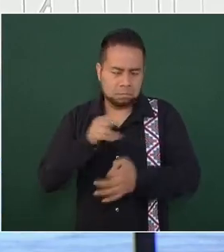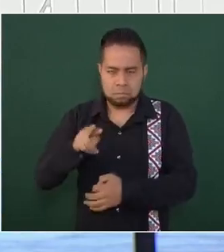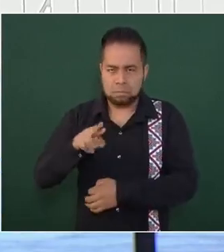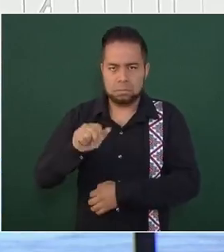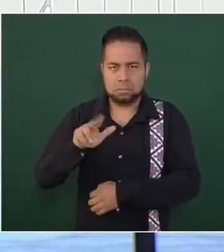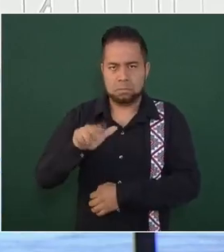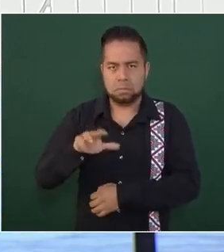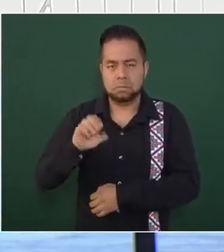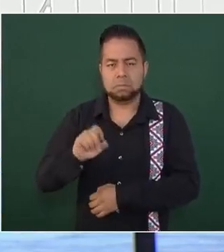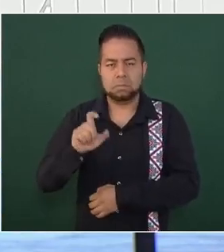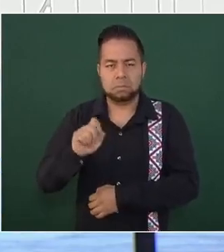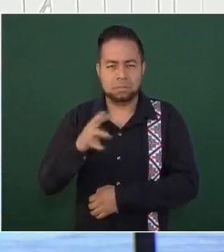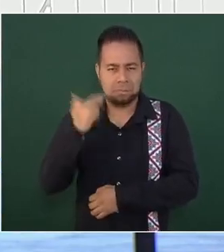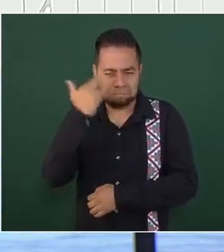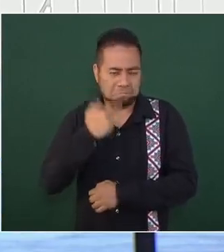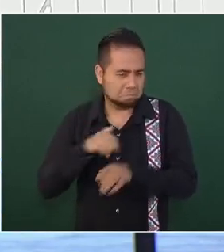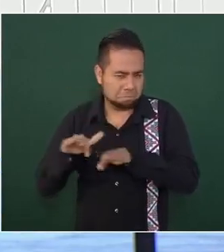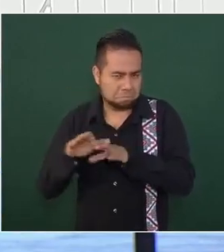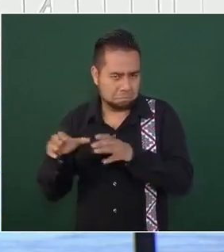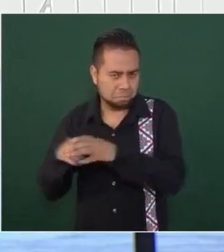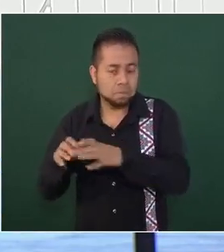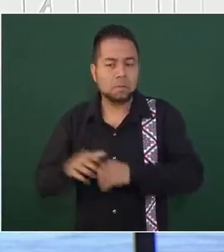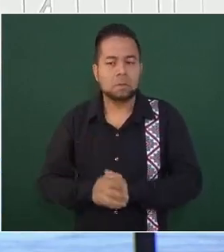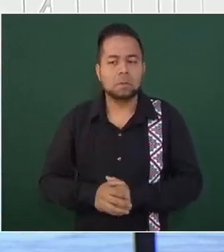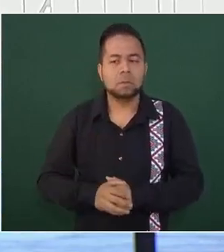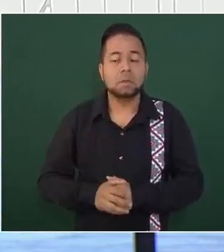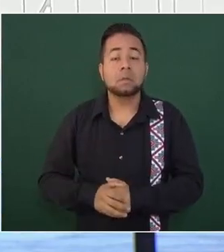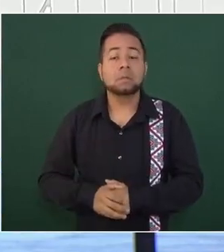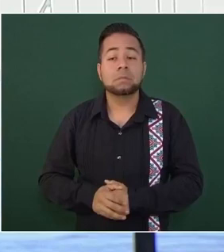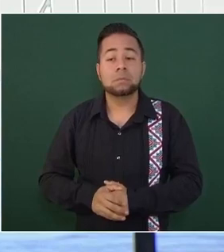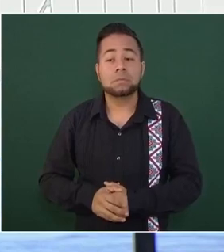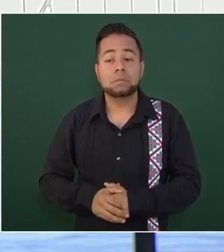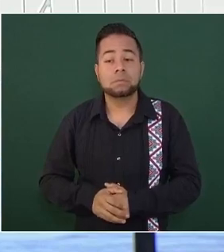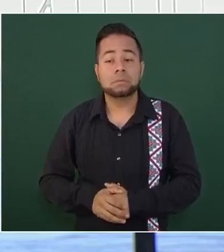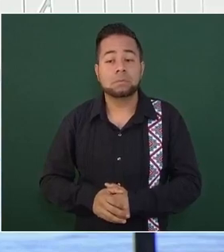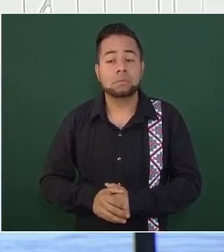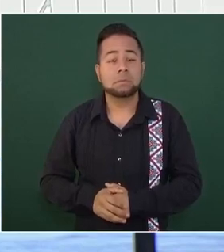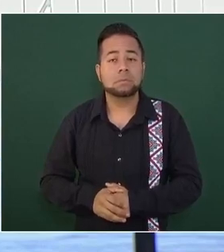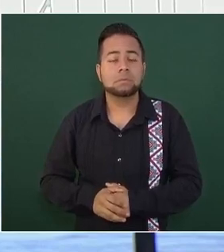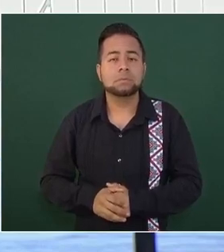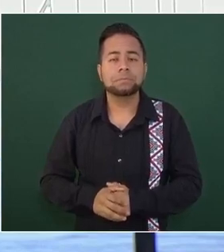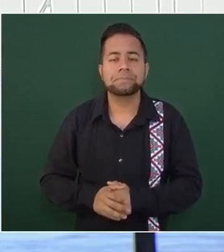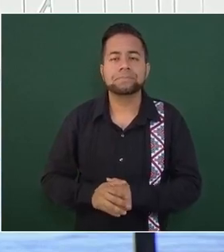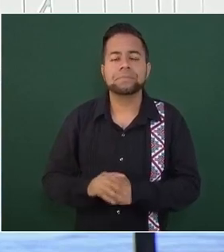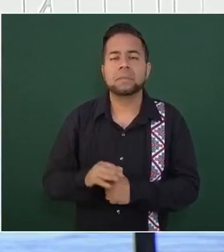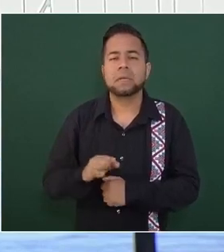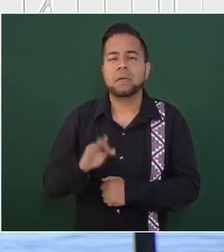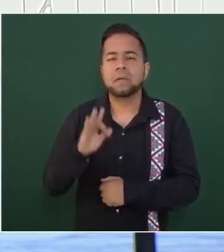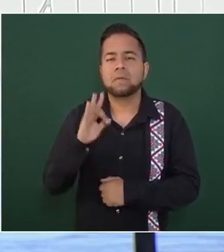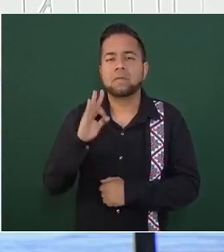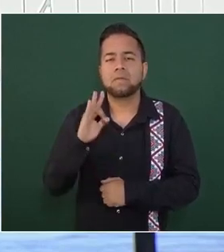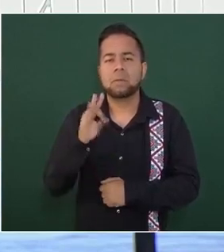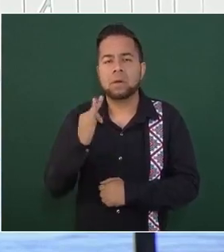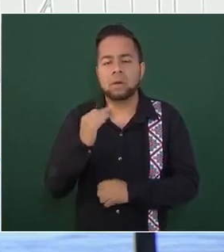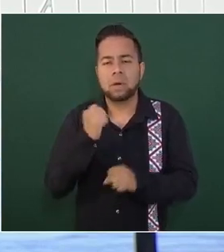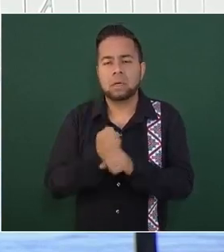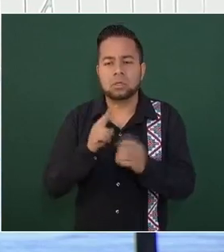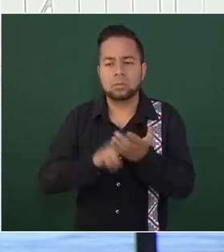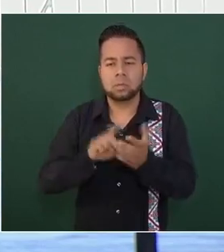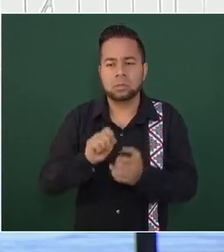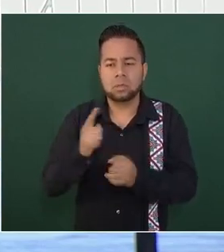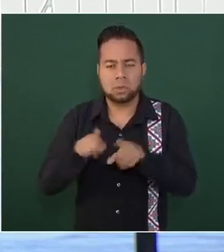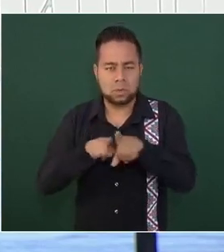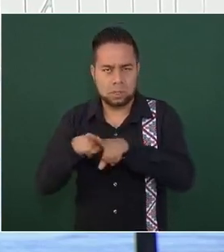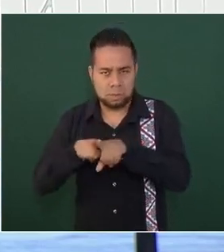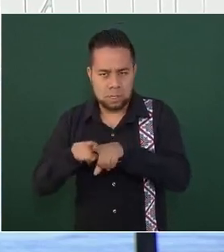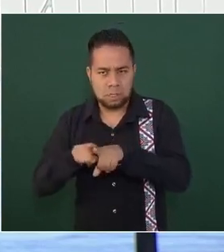horas en febrero del 21 fueron asesinados la hermana y la